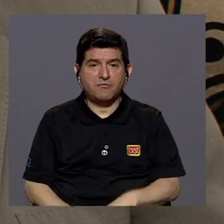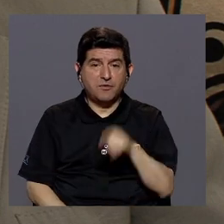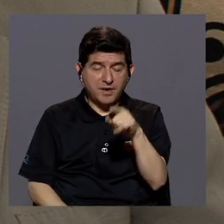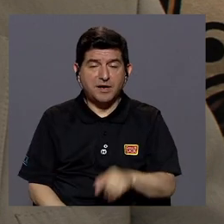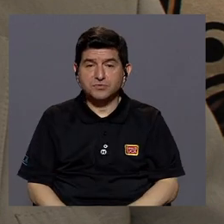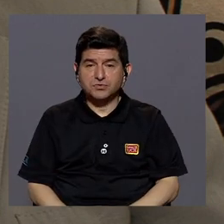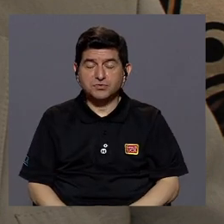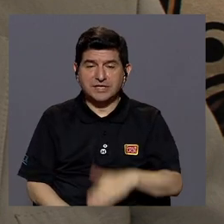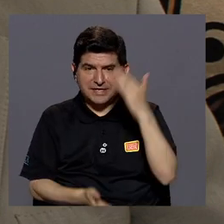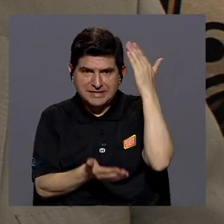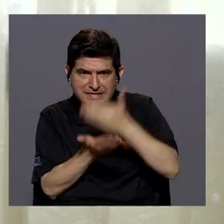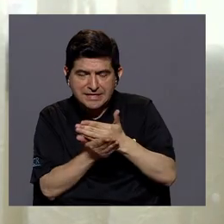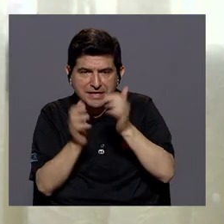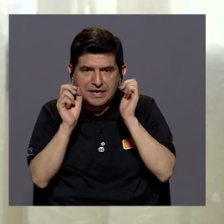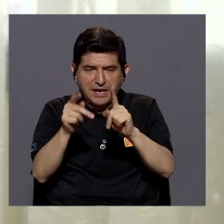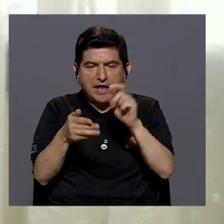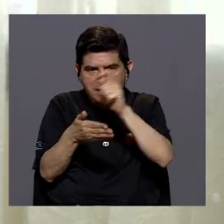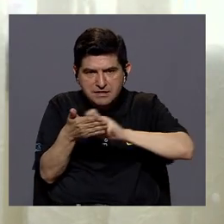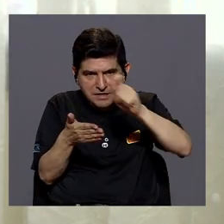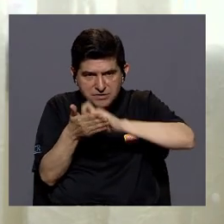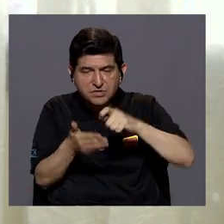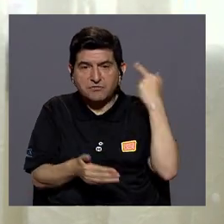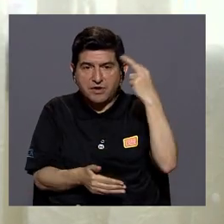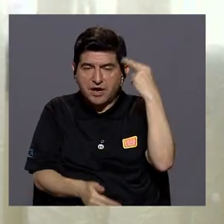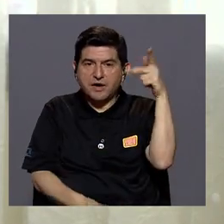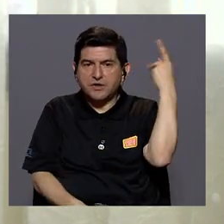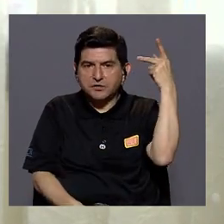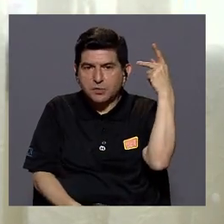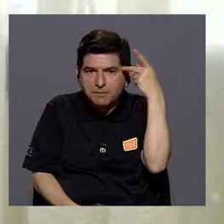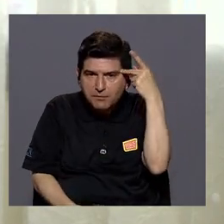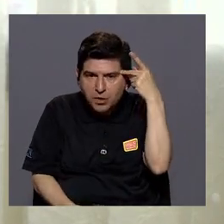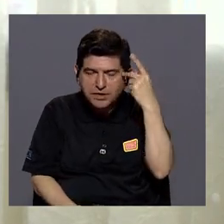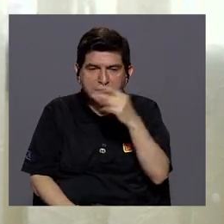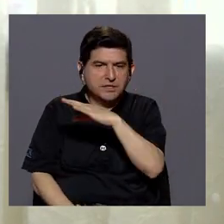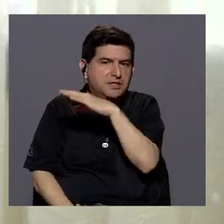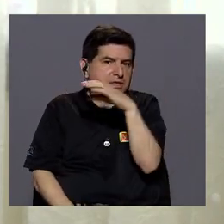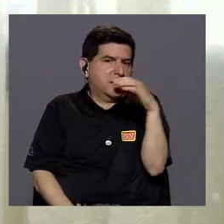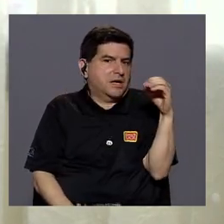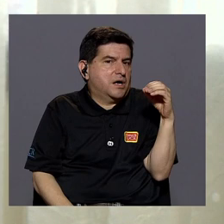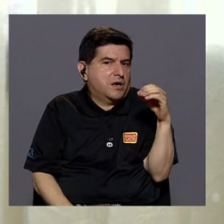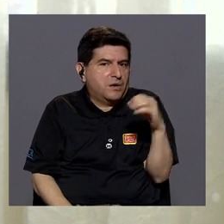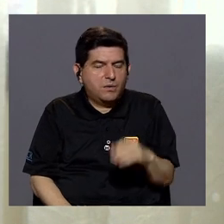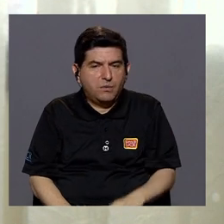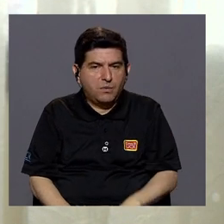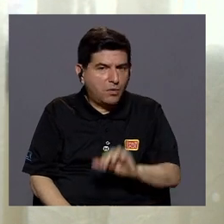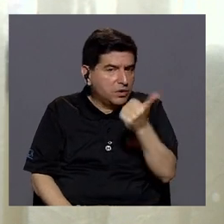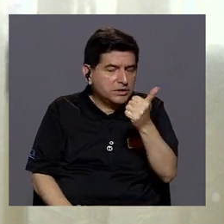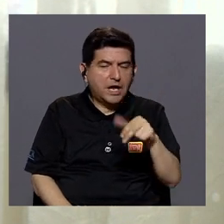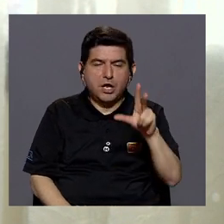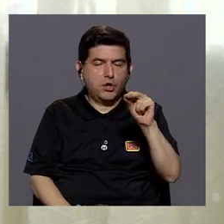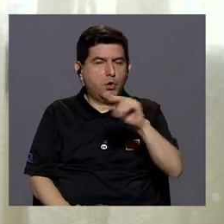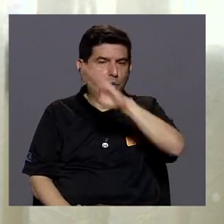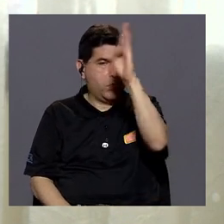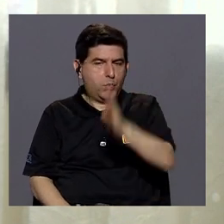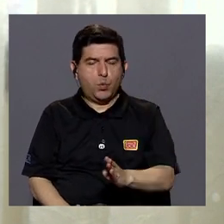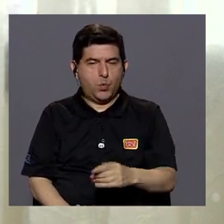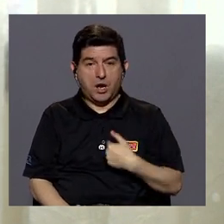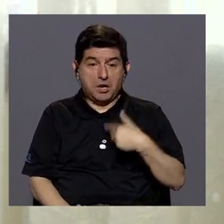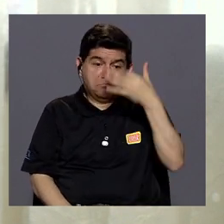posibilidad de escribir algo por política o por...? No, nunca. Yo